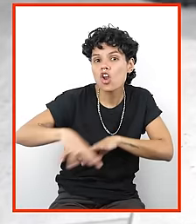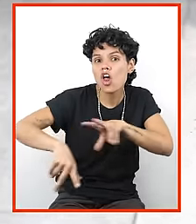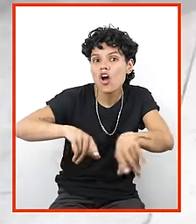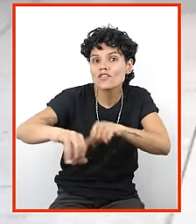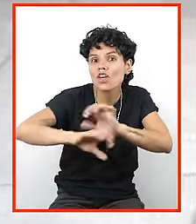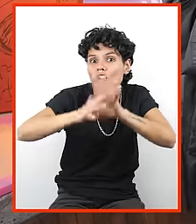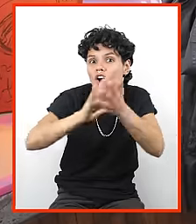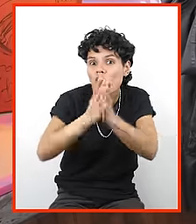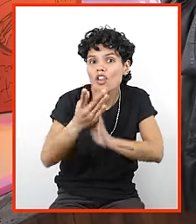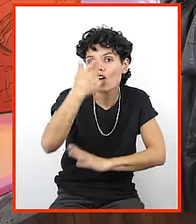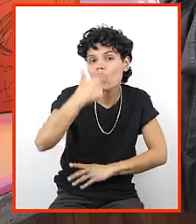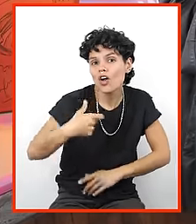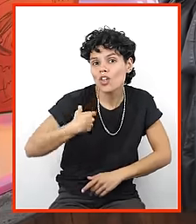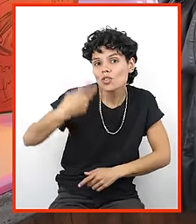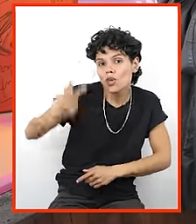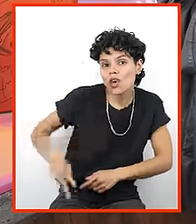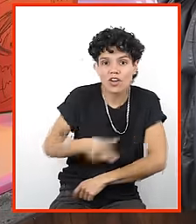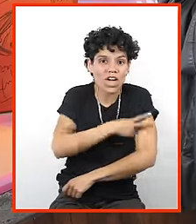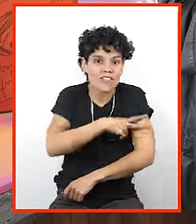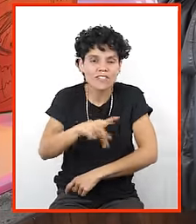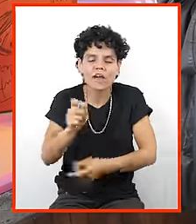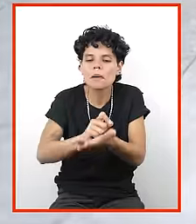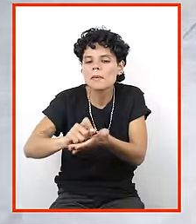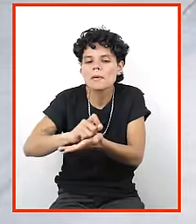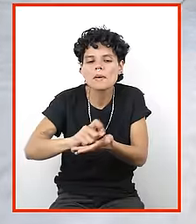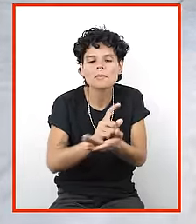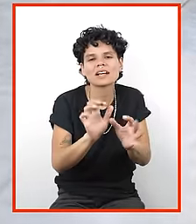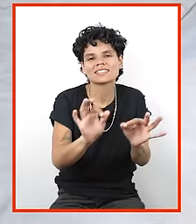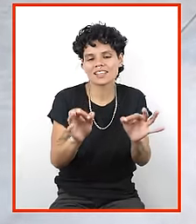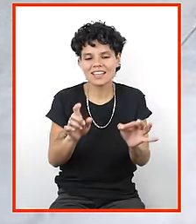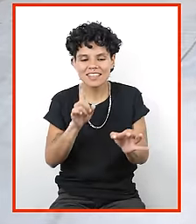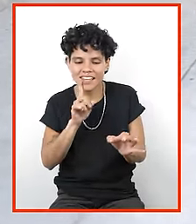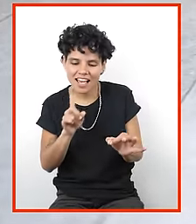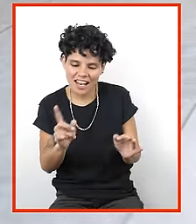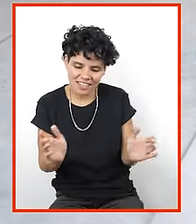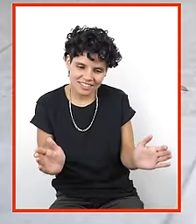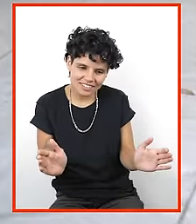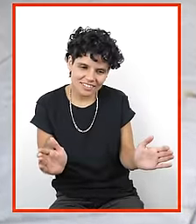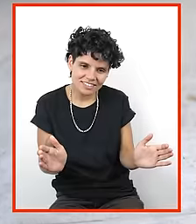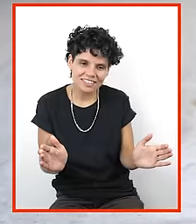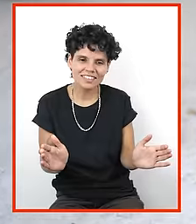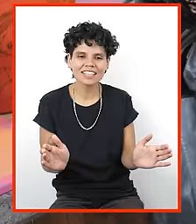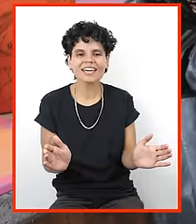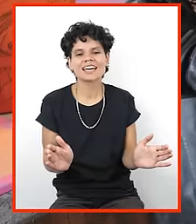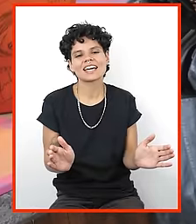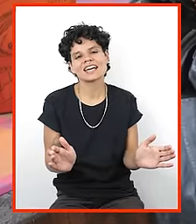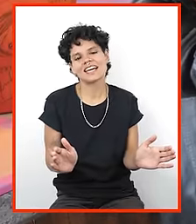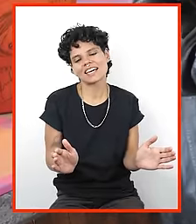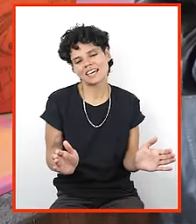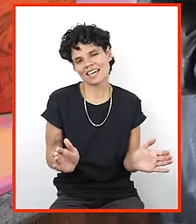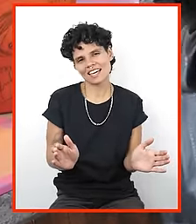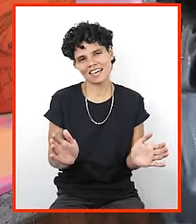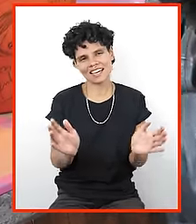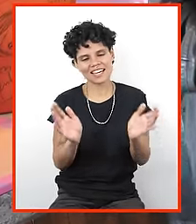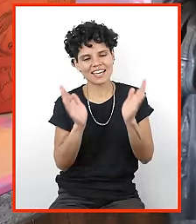todo el mundo, por eso mira. Quería homenajear aquí. Oye, pero ¿quién está acá? Oh, nuestro amigo